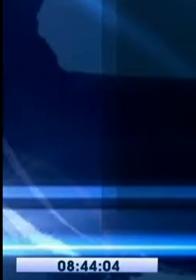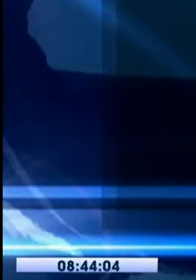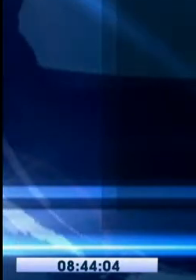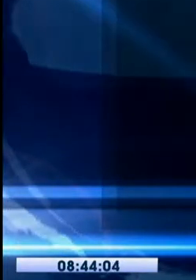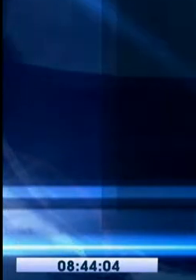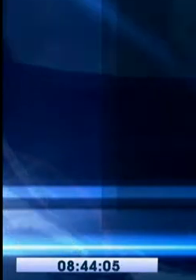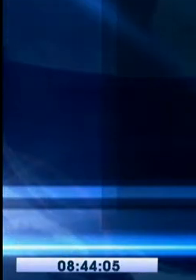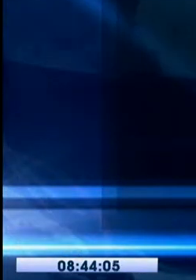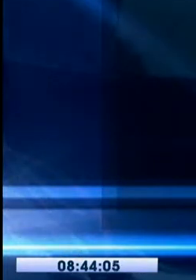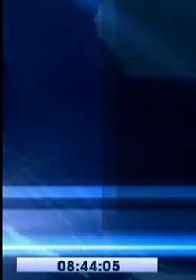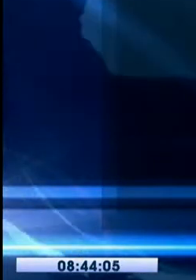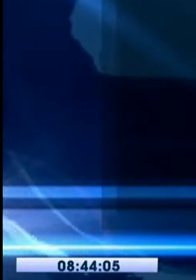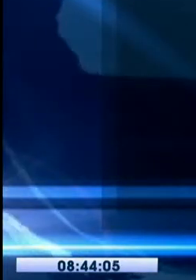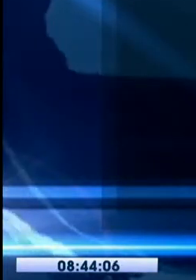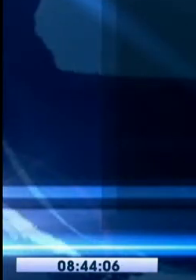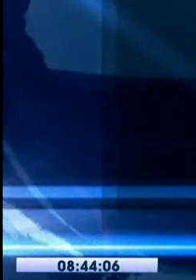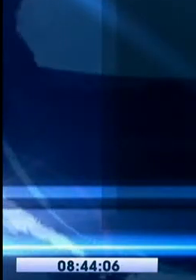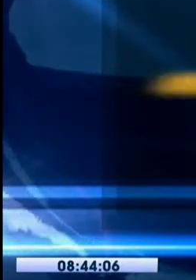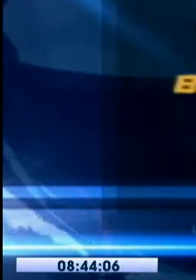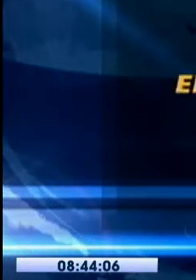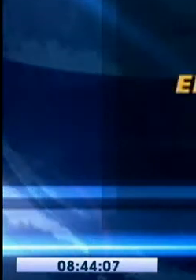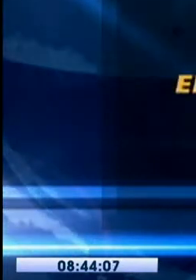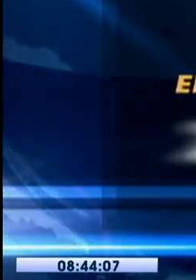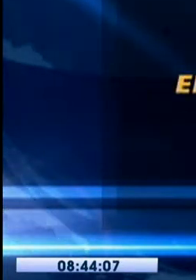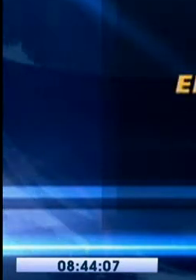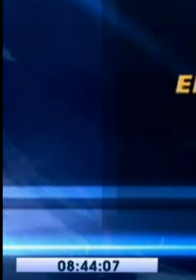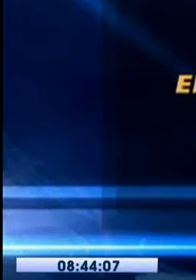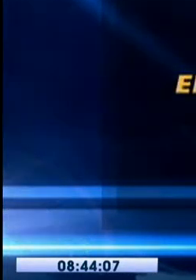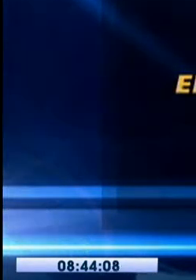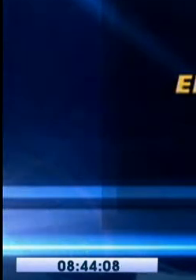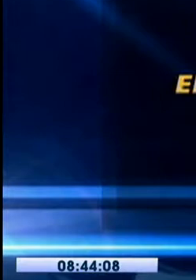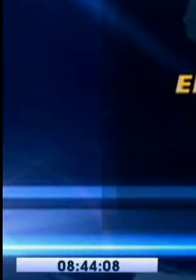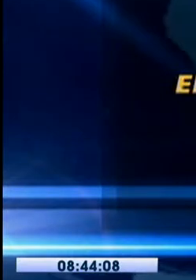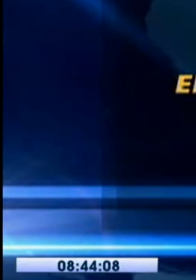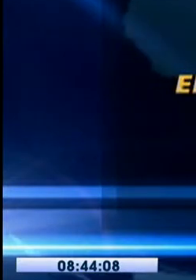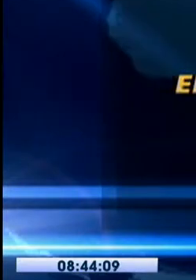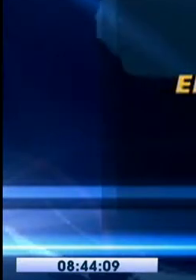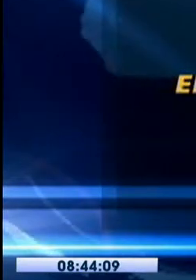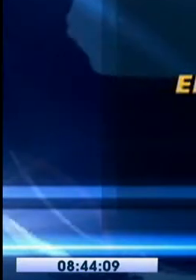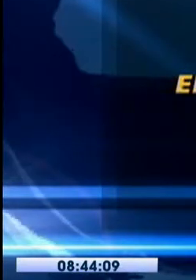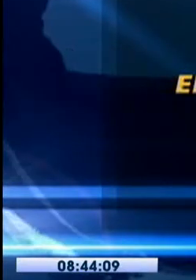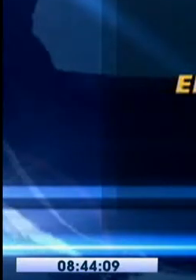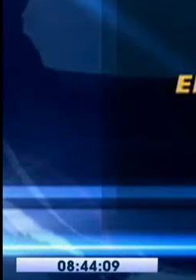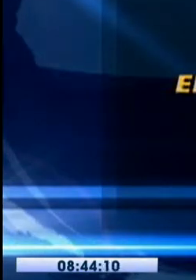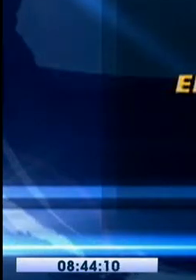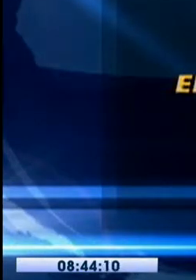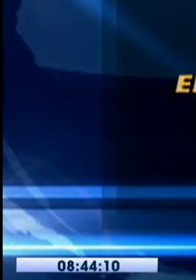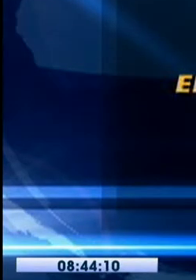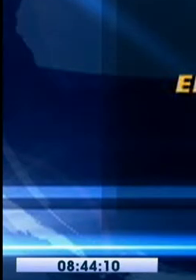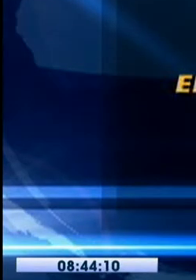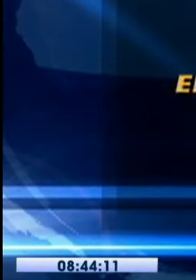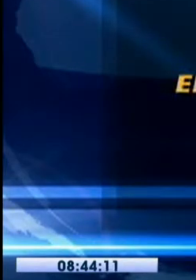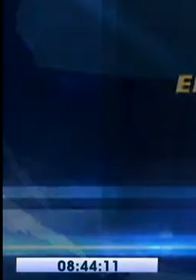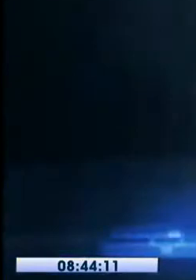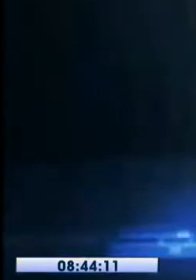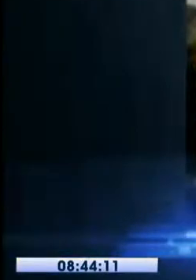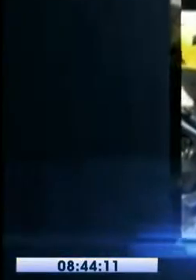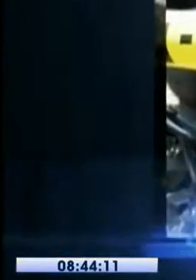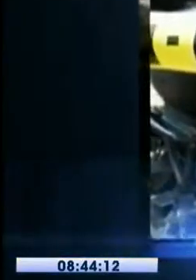resueltos, dictamina el 2014, y en lo que va de enero a septiembre en el 2015, 128 casos resueltos.